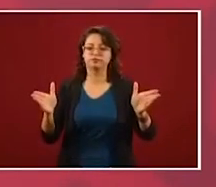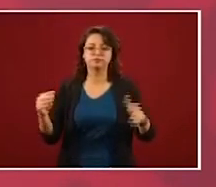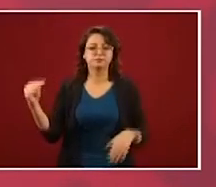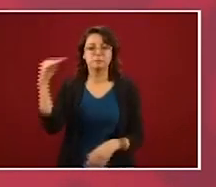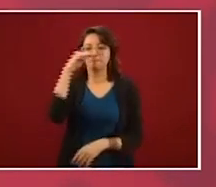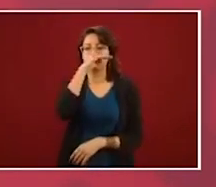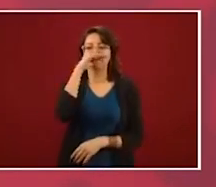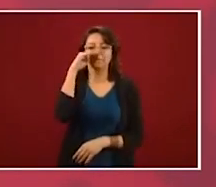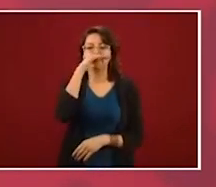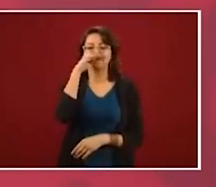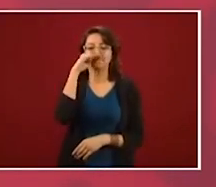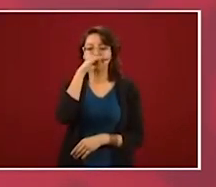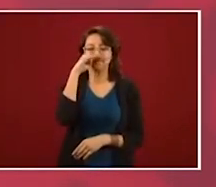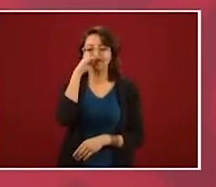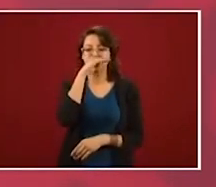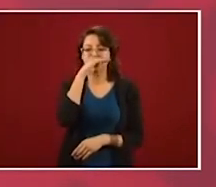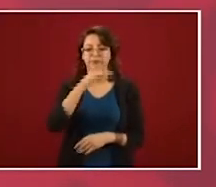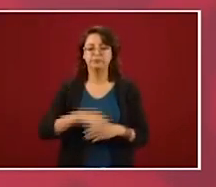gratuita,